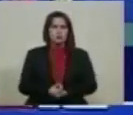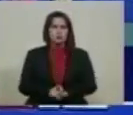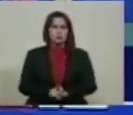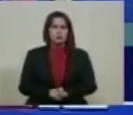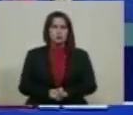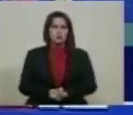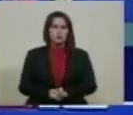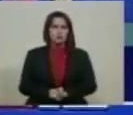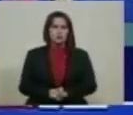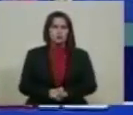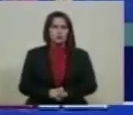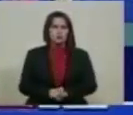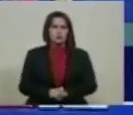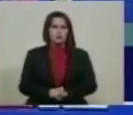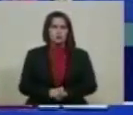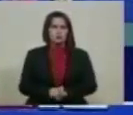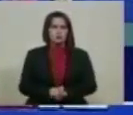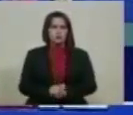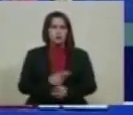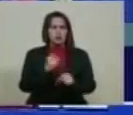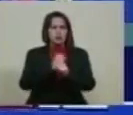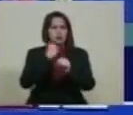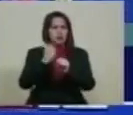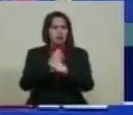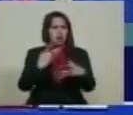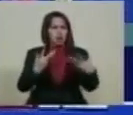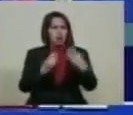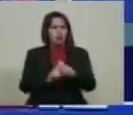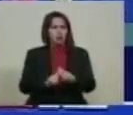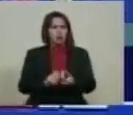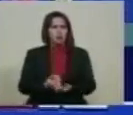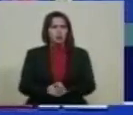de armonía, de cohesión, de trabajo conjunto.